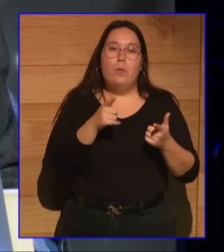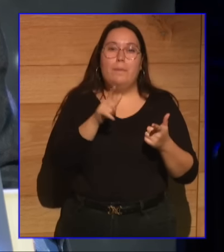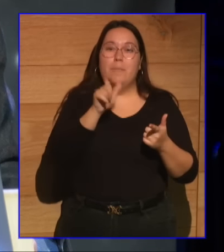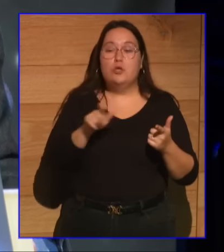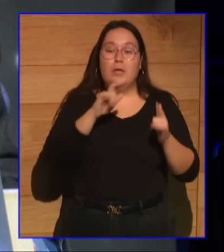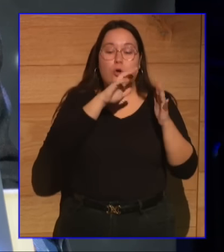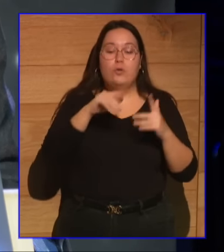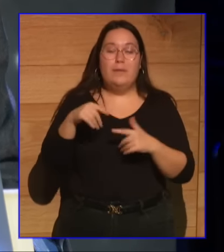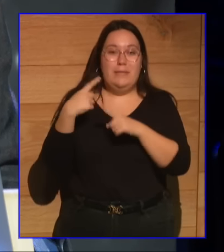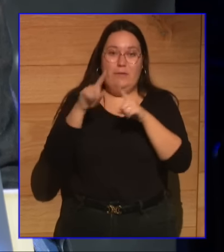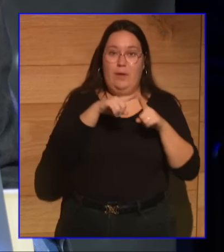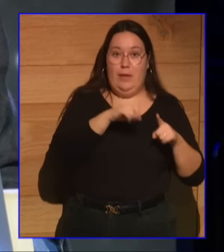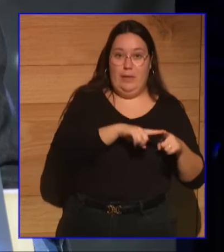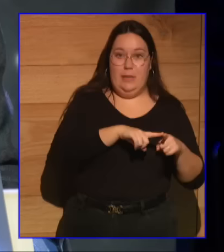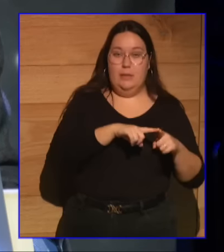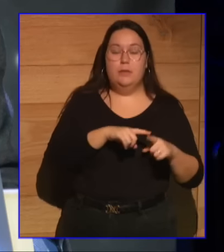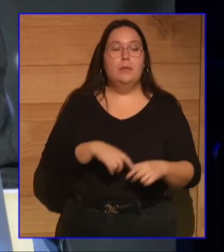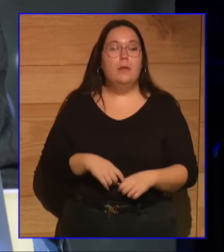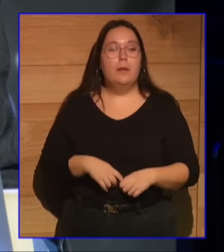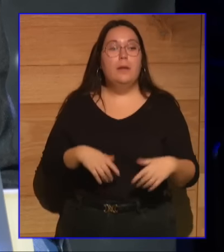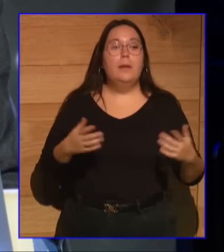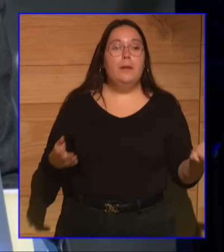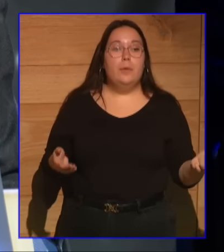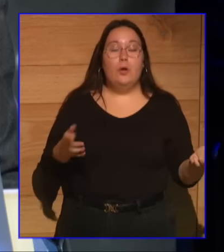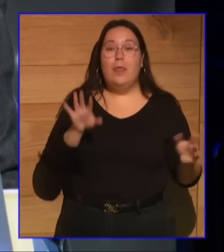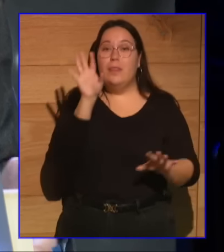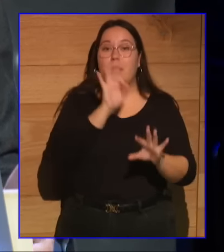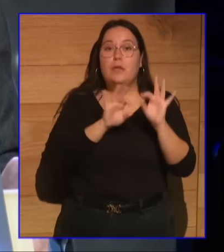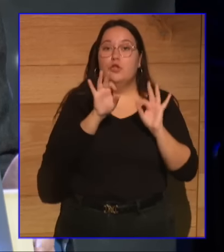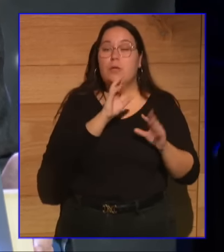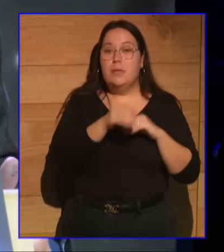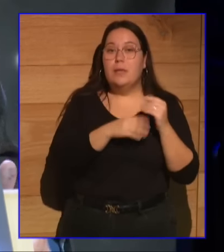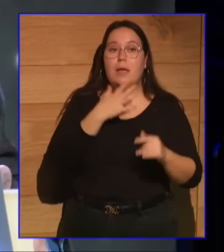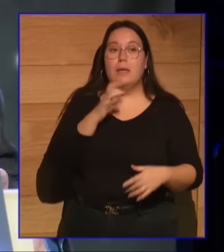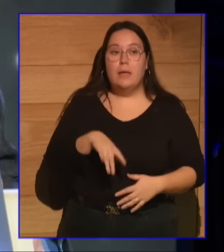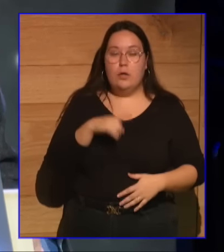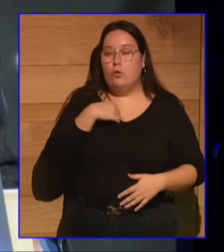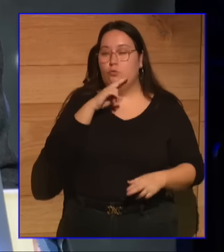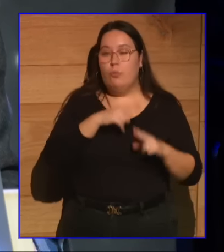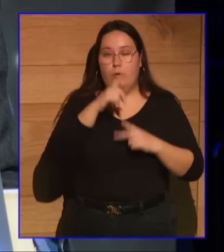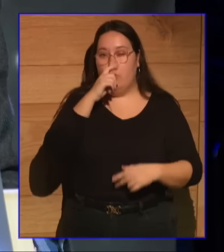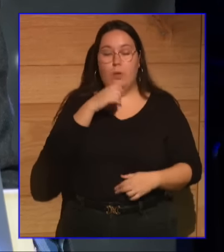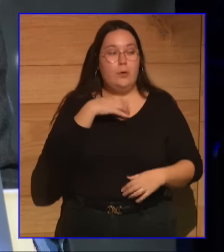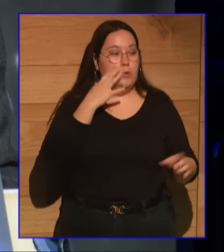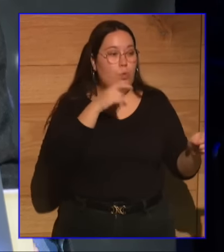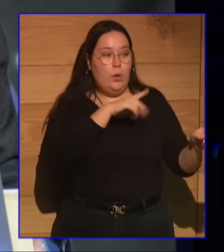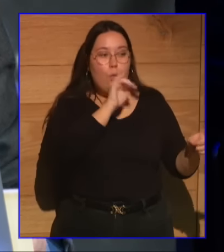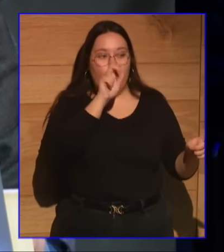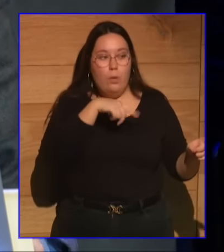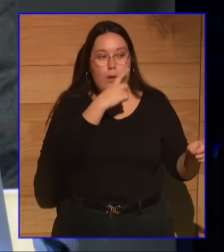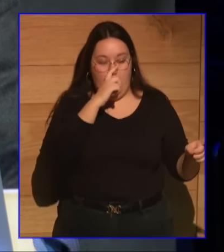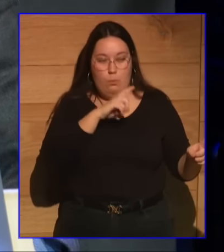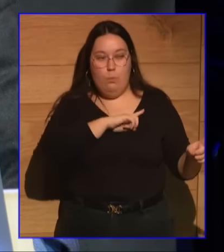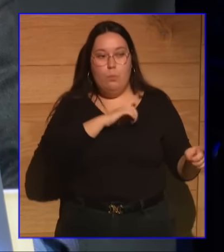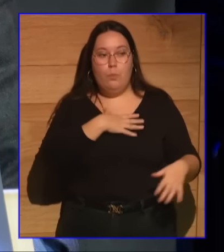contables que tuvo Schindler, pero quien verdaderamente tomaba las decisiones, cuyo nombre ahora no recuerdo, seguramente luego Juan nos pueda